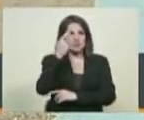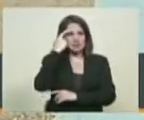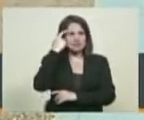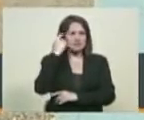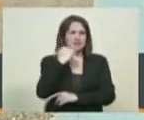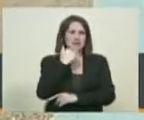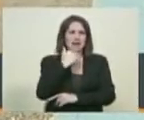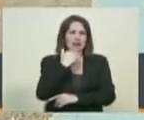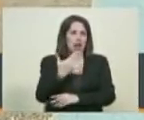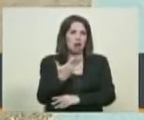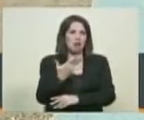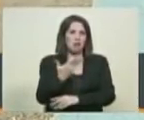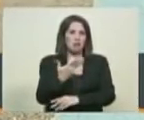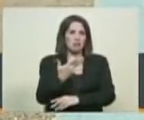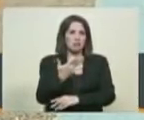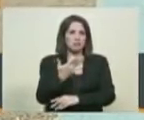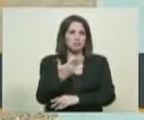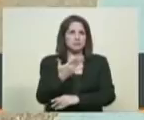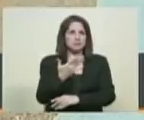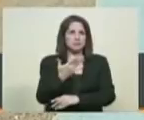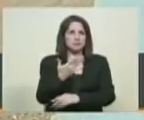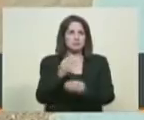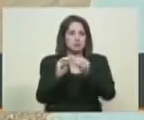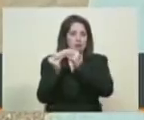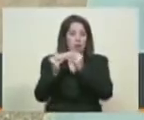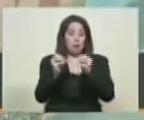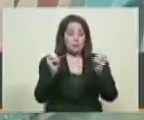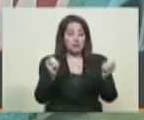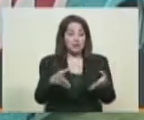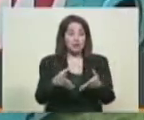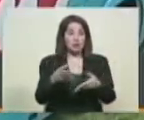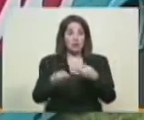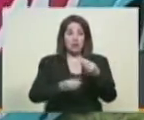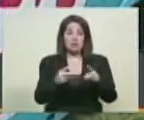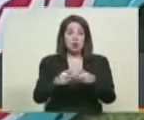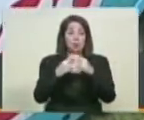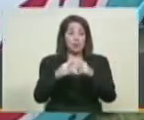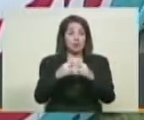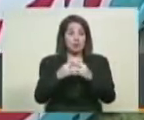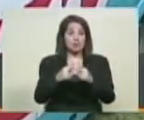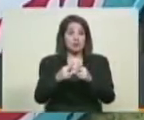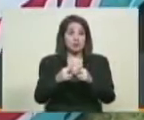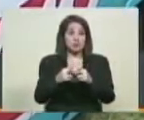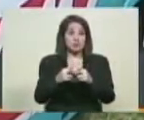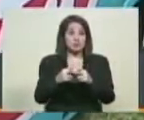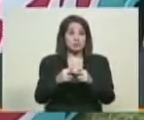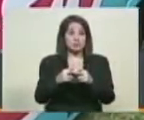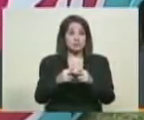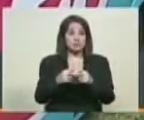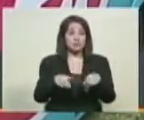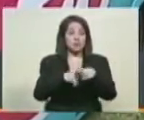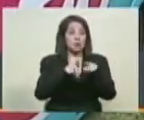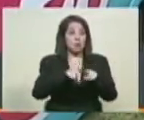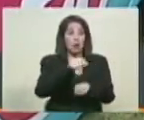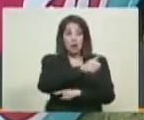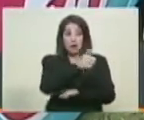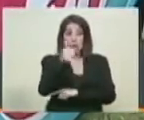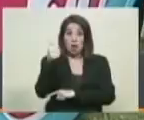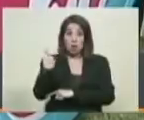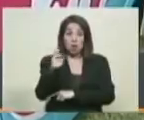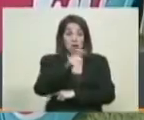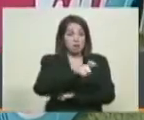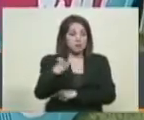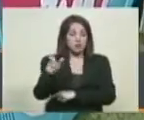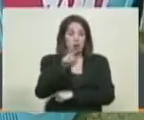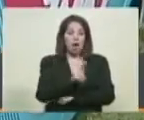esto, de los milagros que hacen los mecánicos, son los transportistas del día a día en